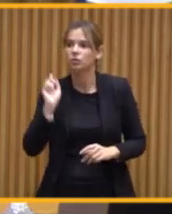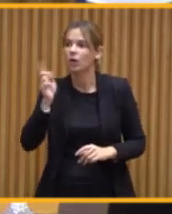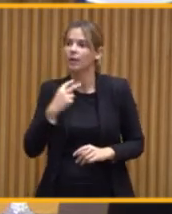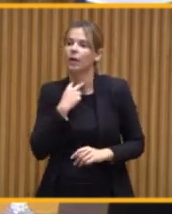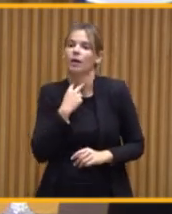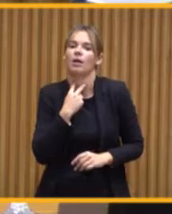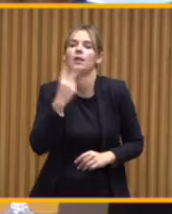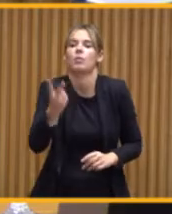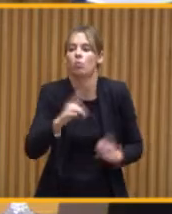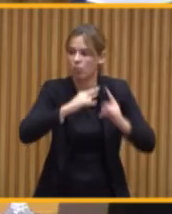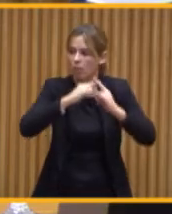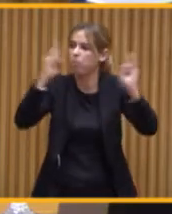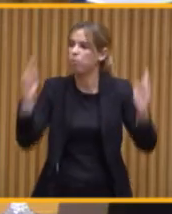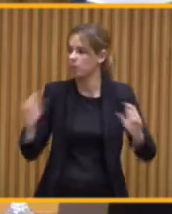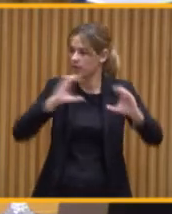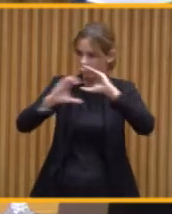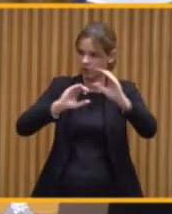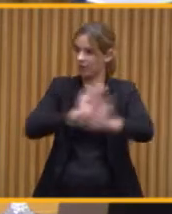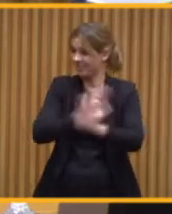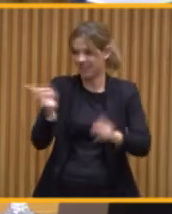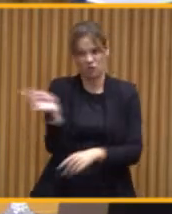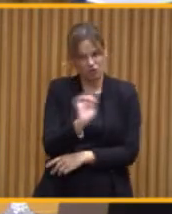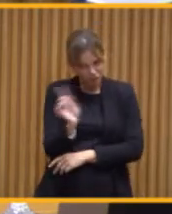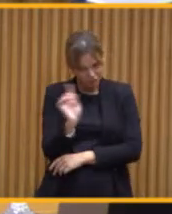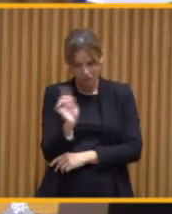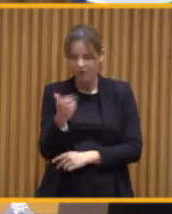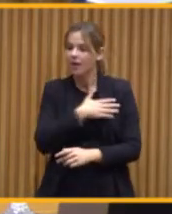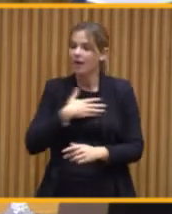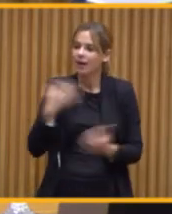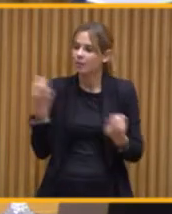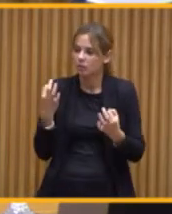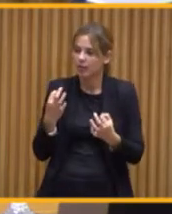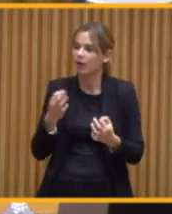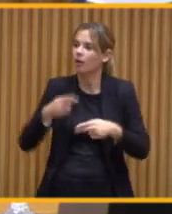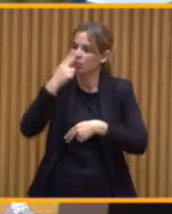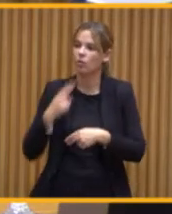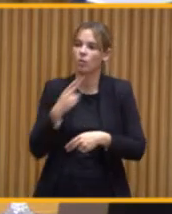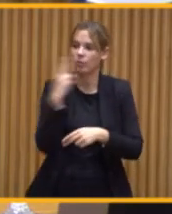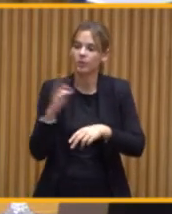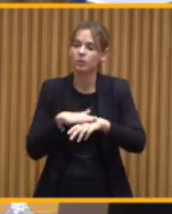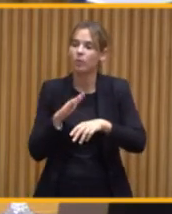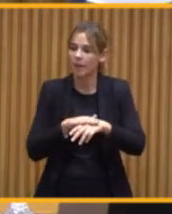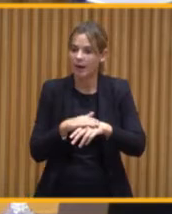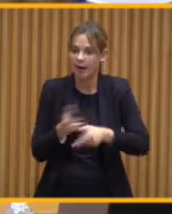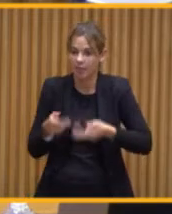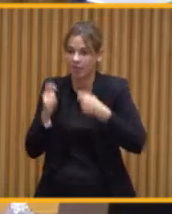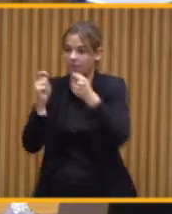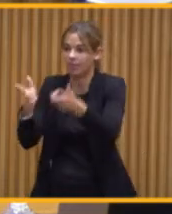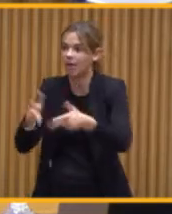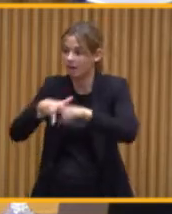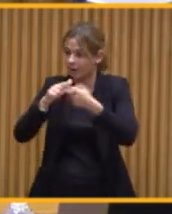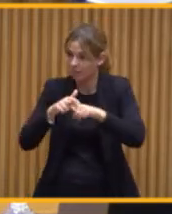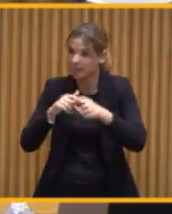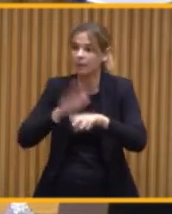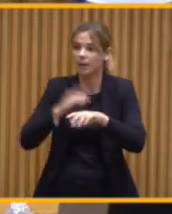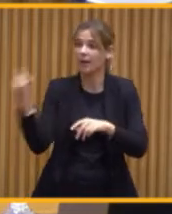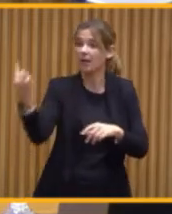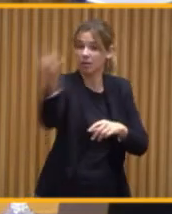correa de transmisión sino permitir y hacer poner en marcha los mecanismos que permiten que vosotras con vuestra propia voz